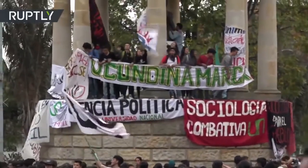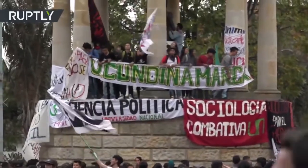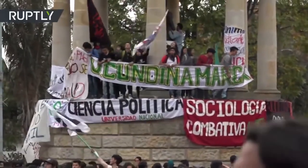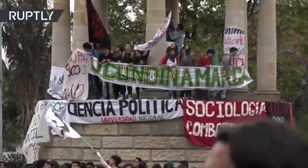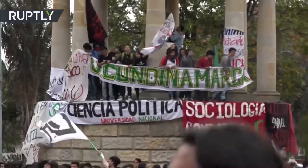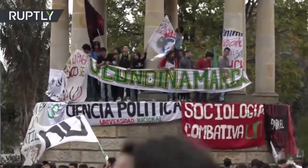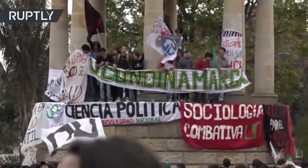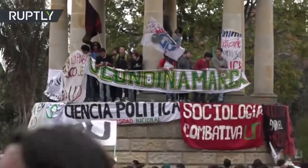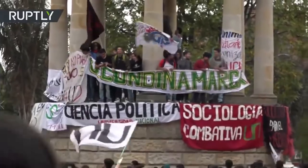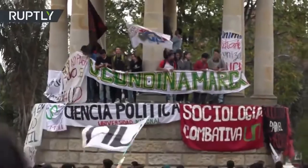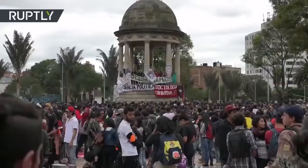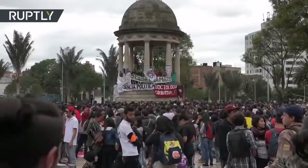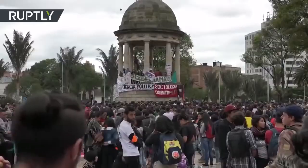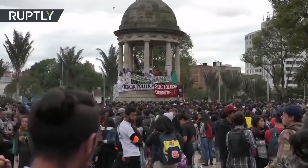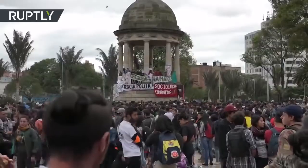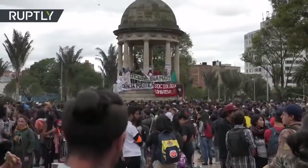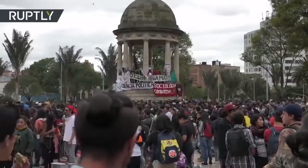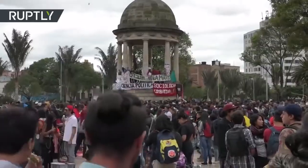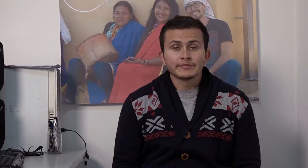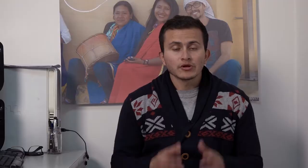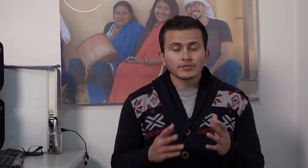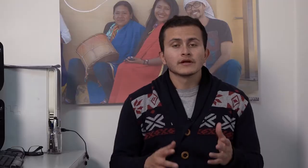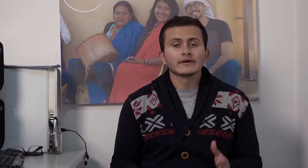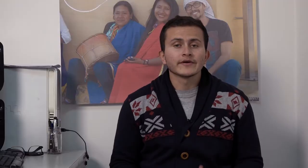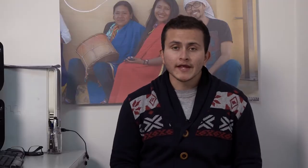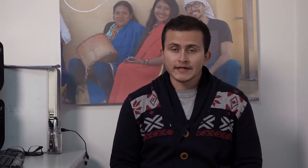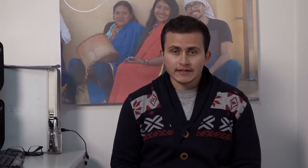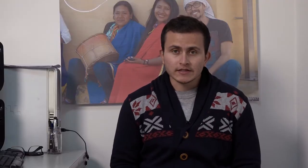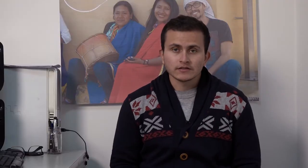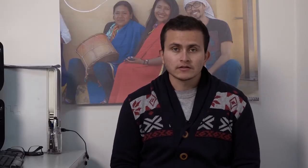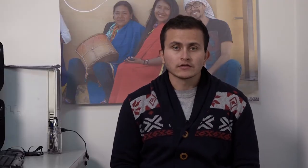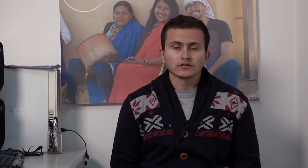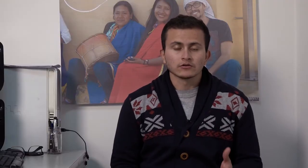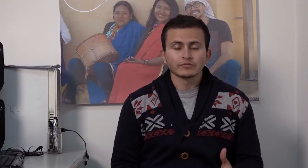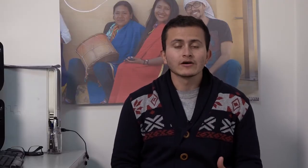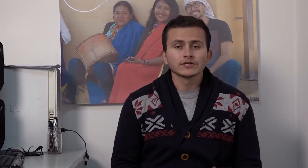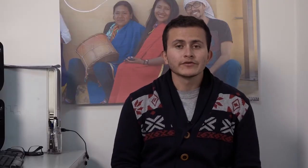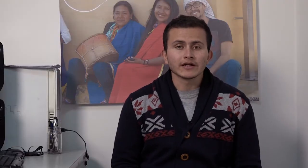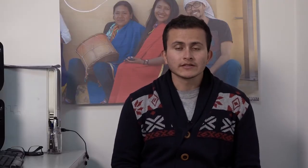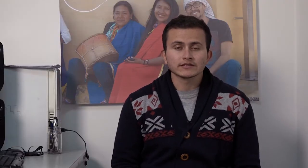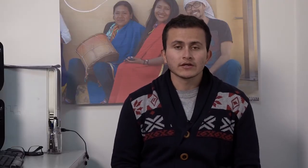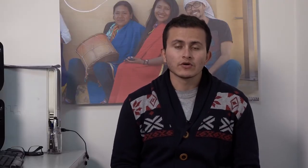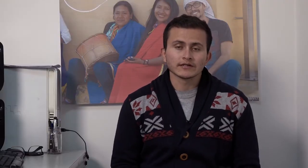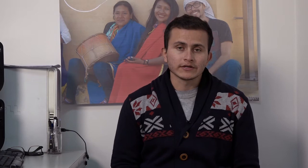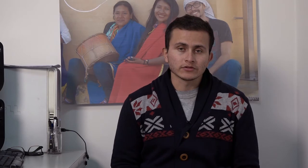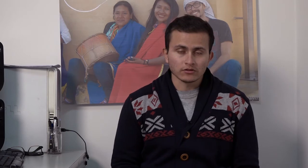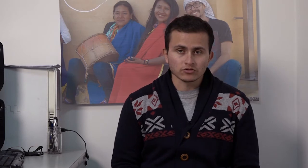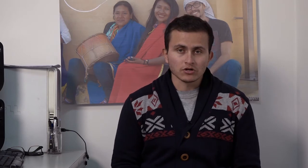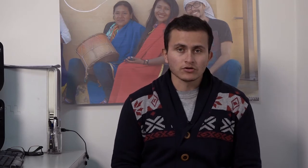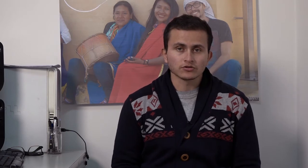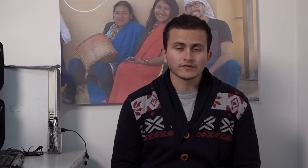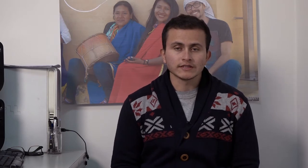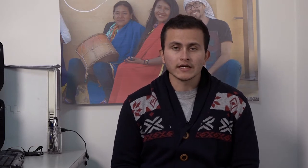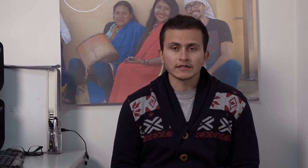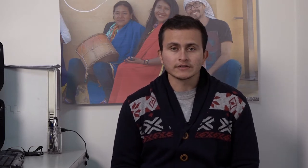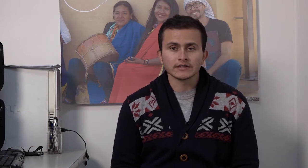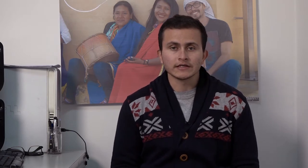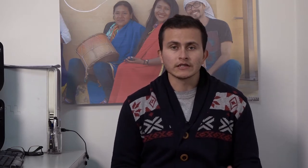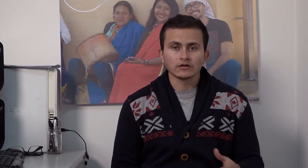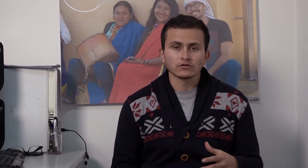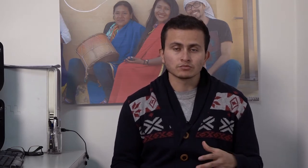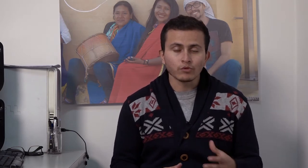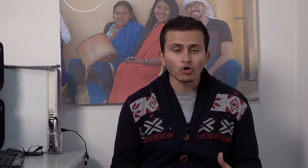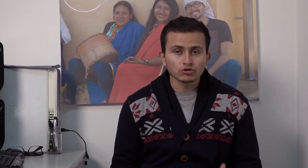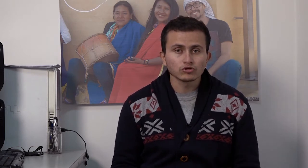enfoca en formación técnica y para el trabajo. Pero el problema viene de atrás. Los bajos niveles educativos de los colegios oficiales